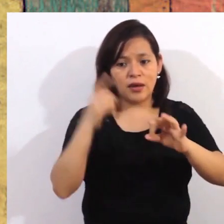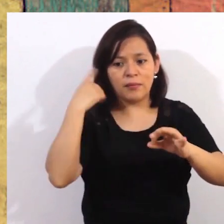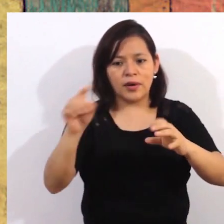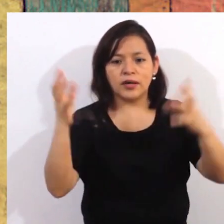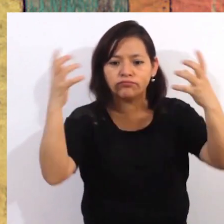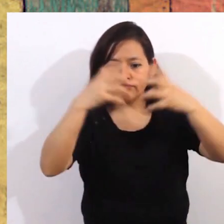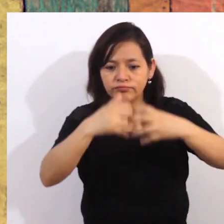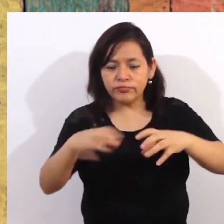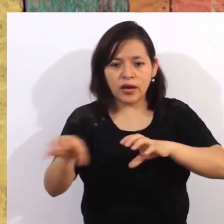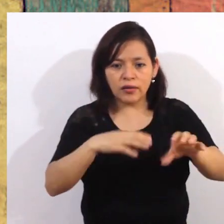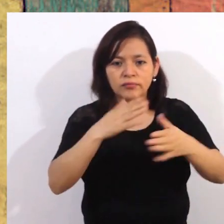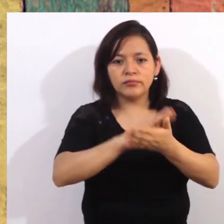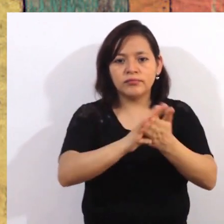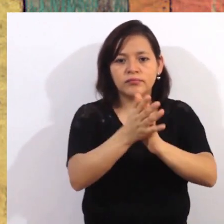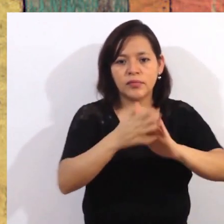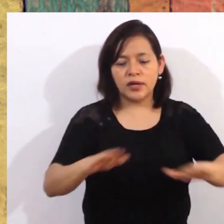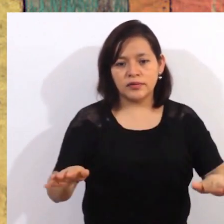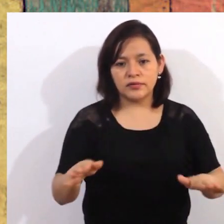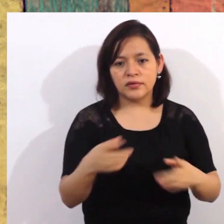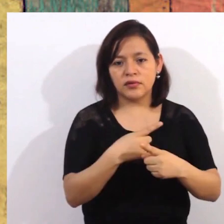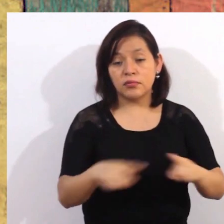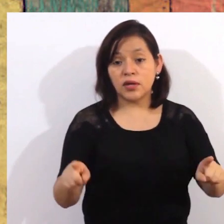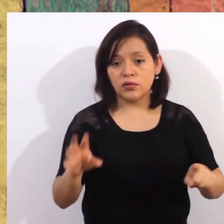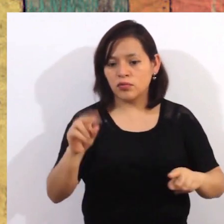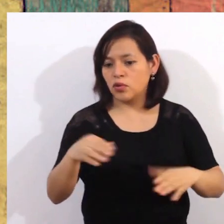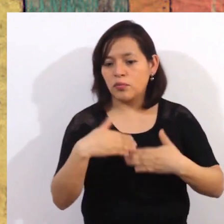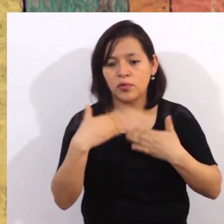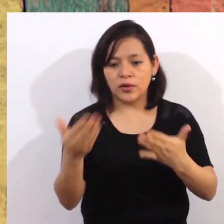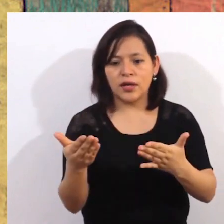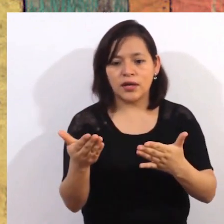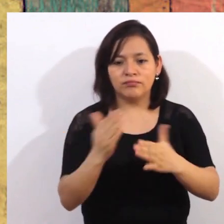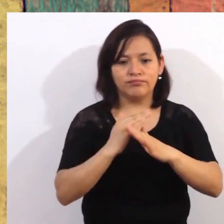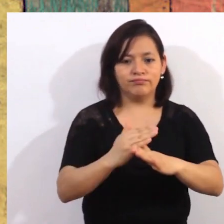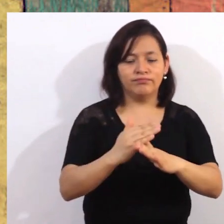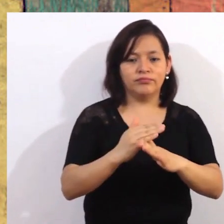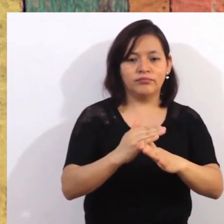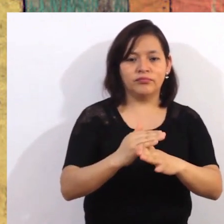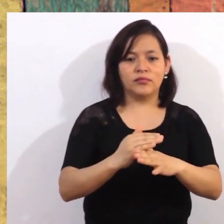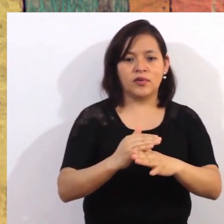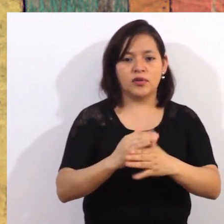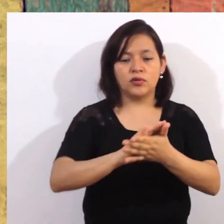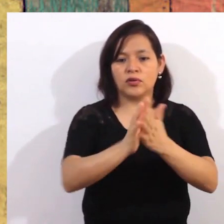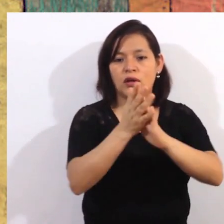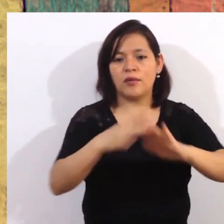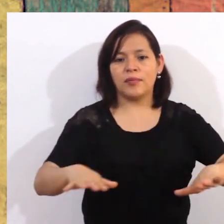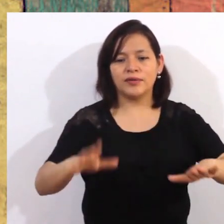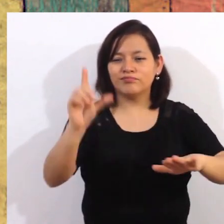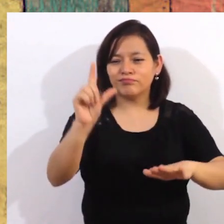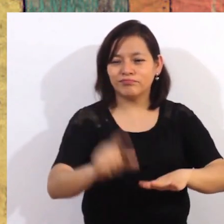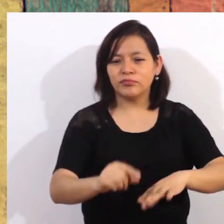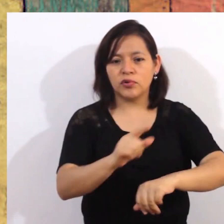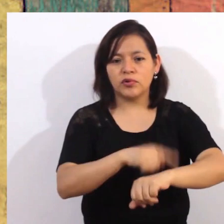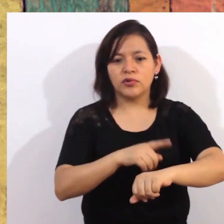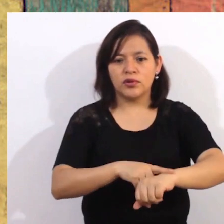hacer la paz. Pero ella no podrá retener la fuerza de su brazo, ni permanecerá él, ni su brazo, porque